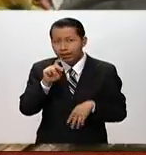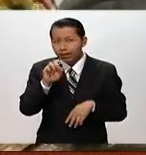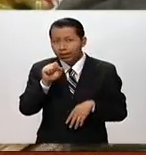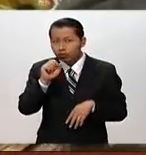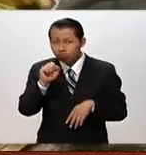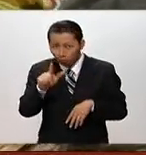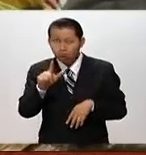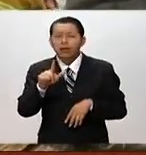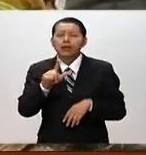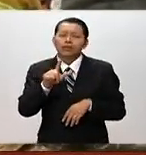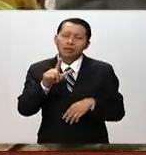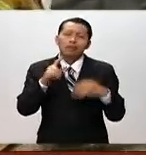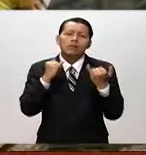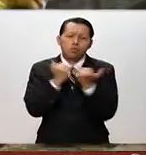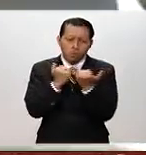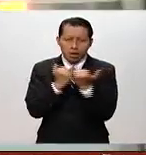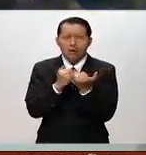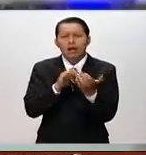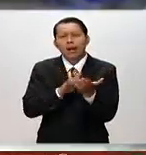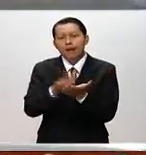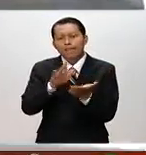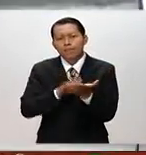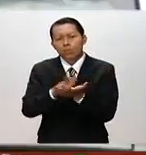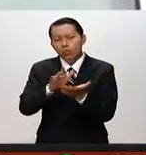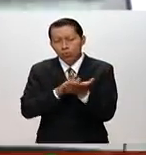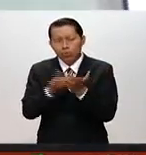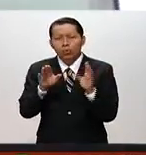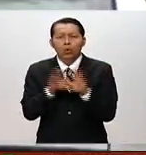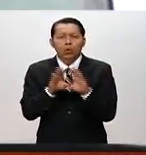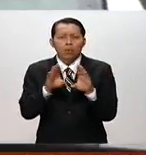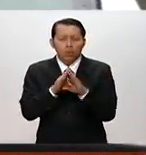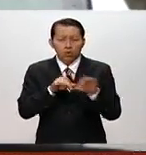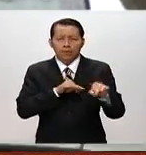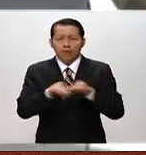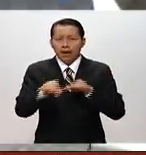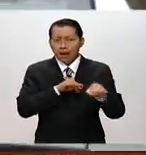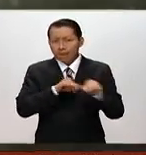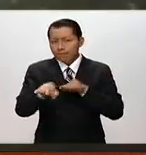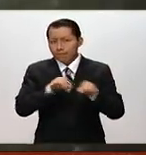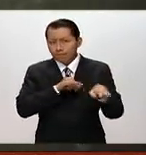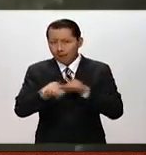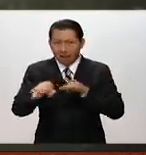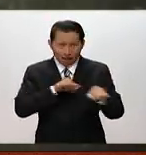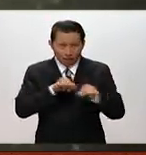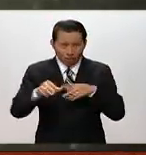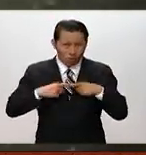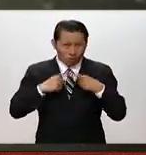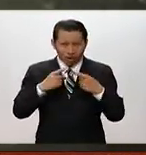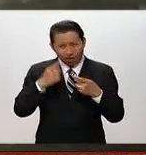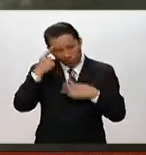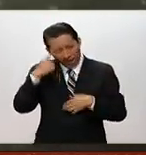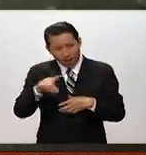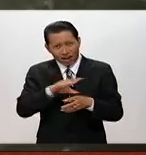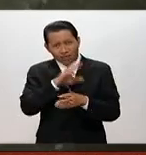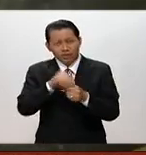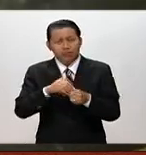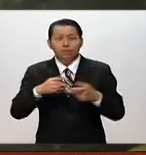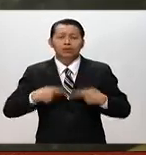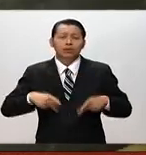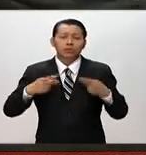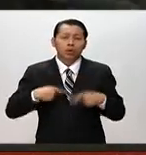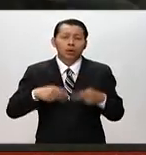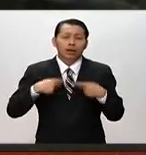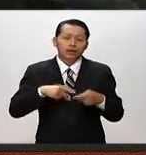estaba integrando con jornadas de trabajo para los damnificados, aplicarles algún